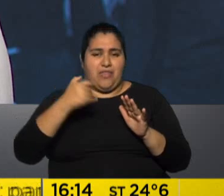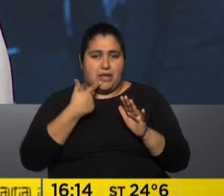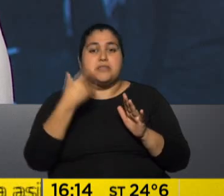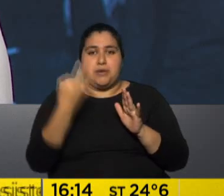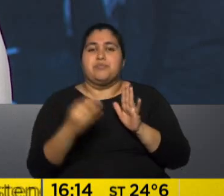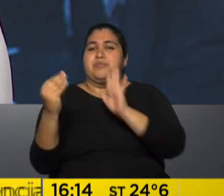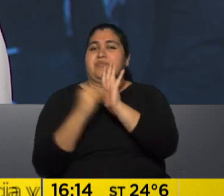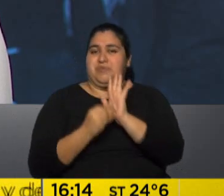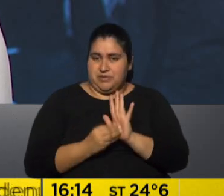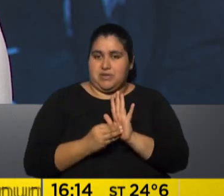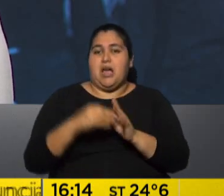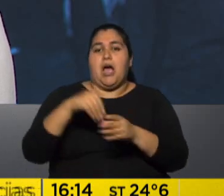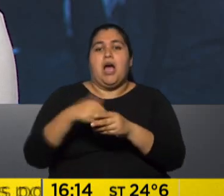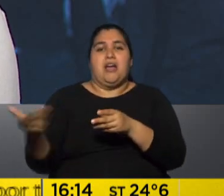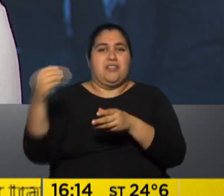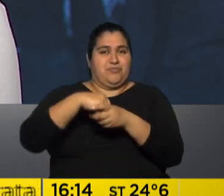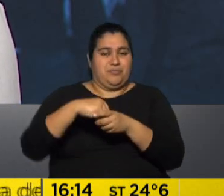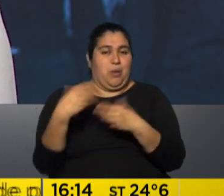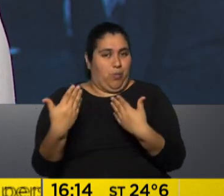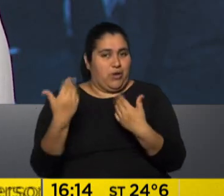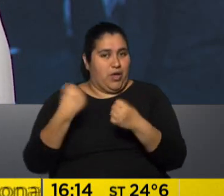AFA. Ok. Que pueden participar del torneo. Bien.